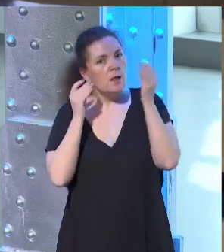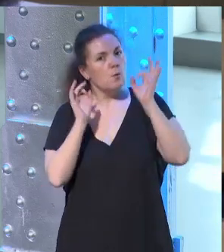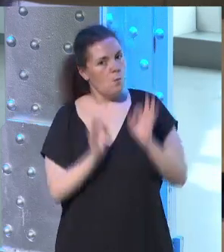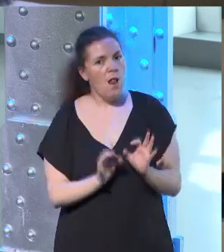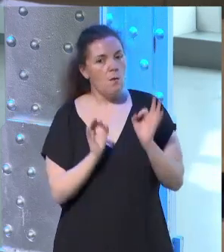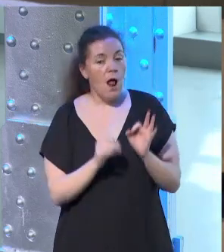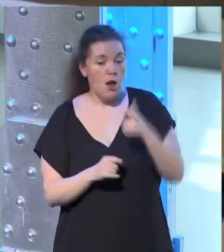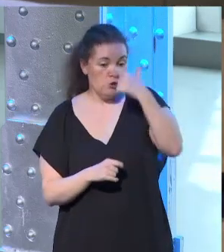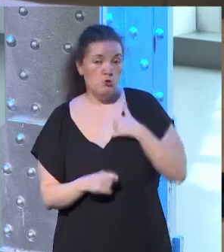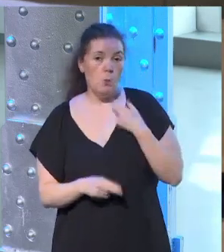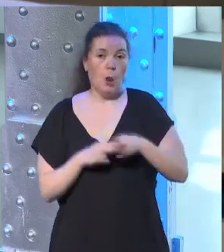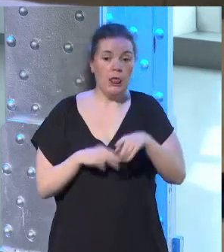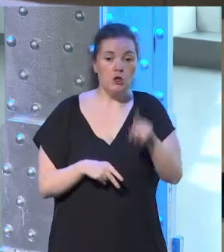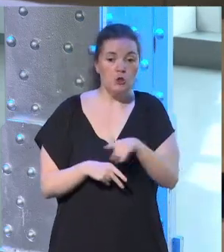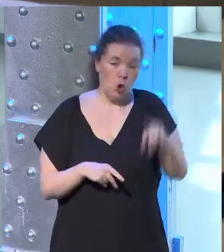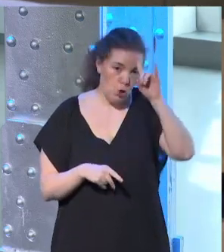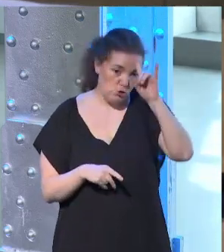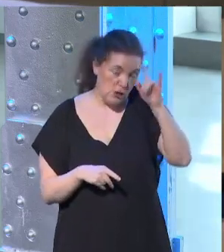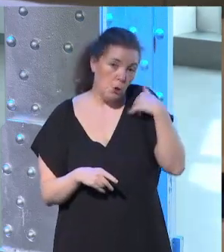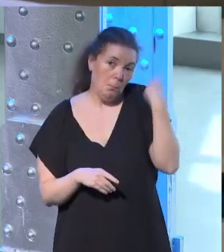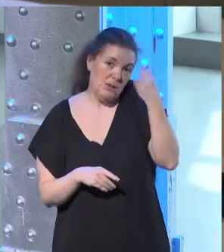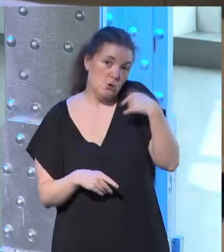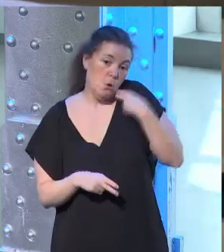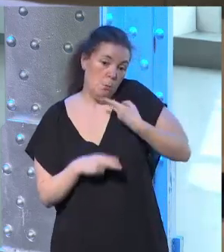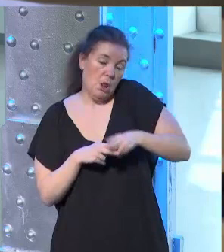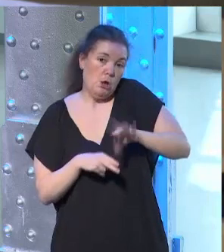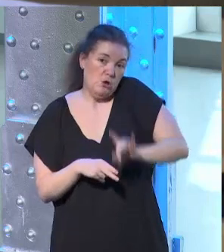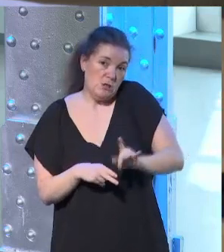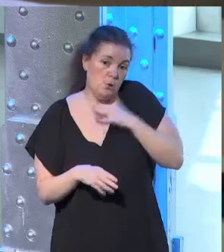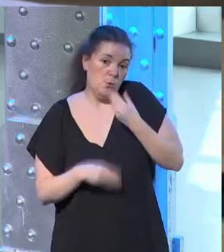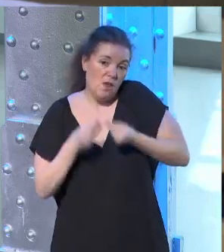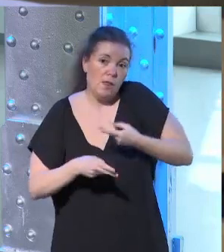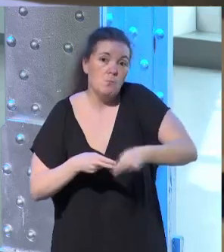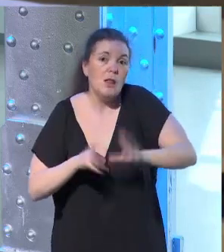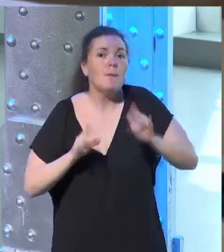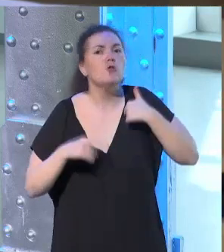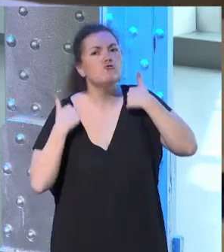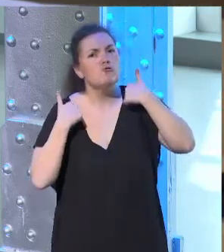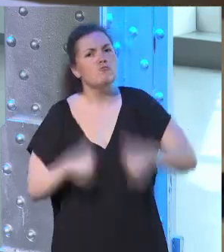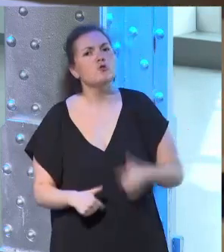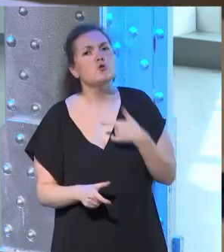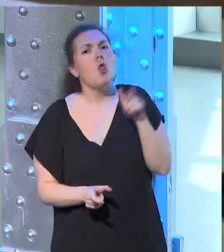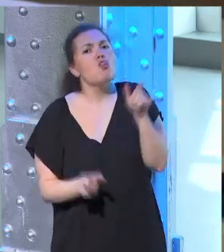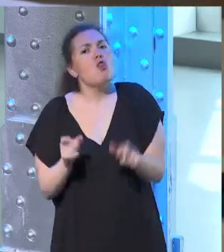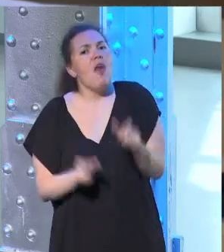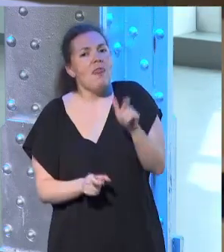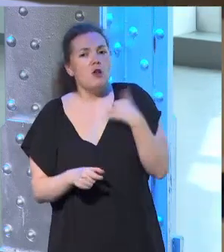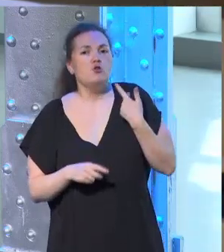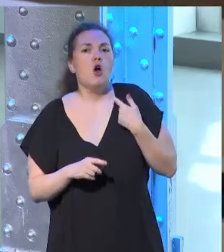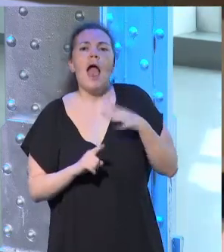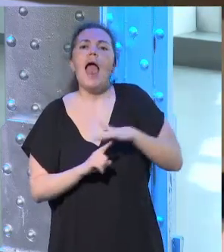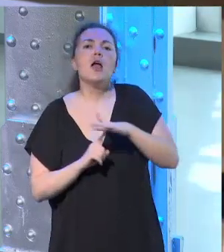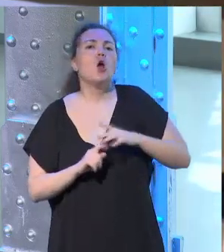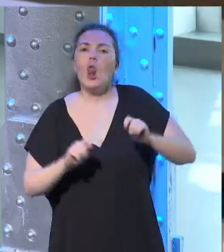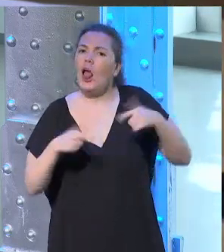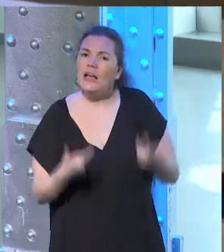un político o no lo soy. Supongo que lo soy porque estoy haciendo política, pero yo soy un ciudadano que es ecologista y que lo seguiré siendo cuando deje